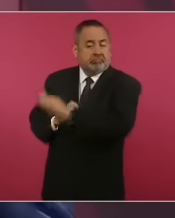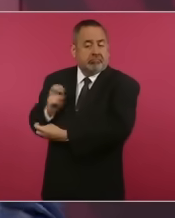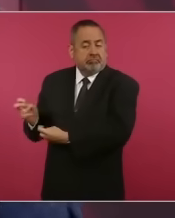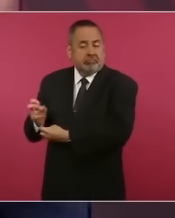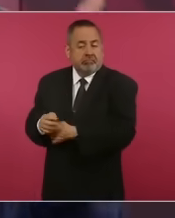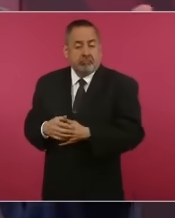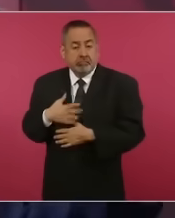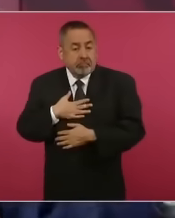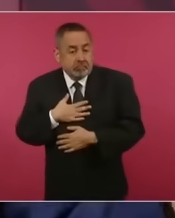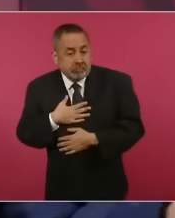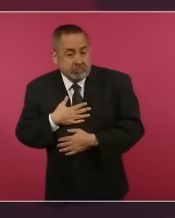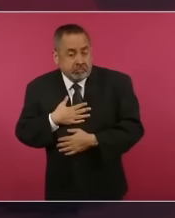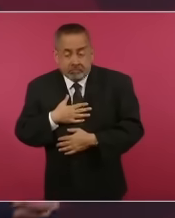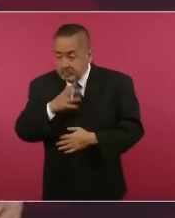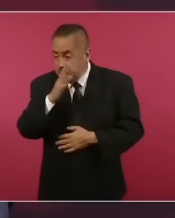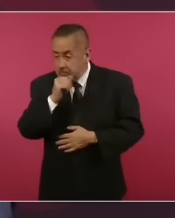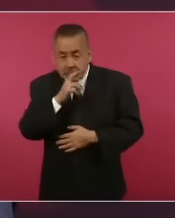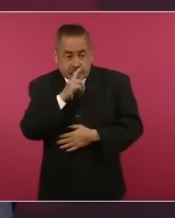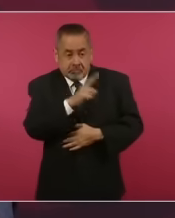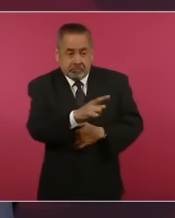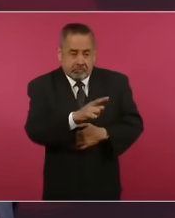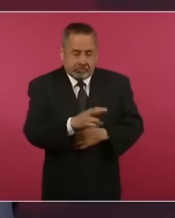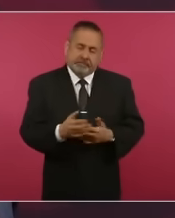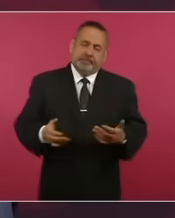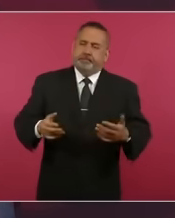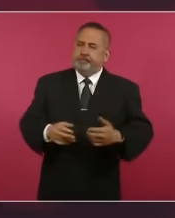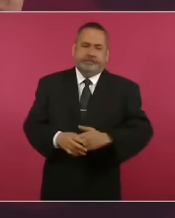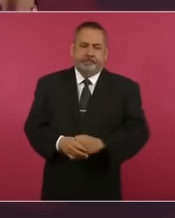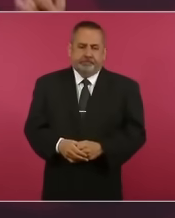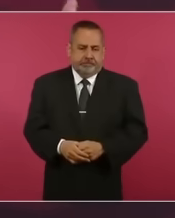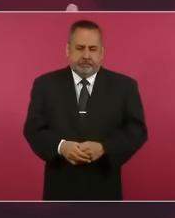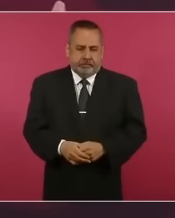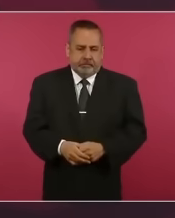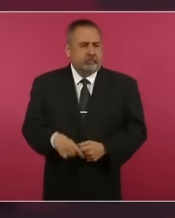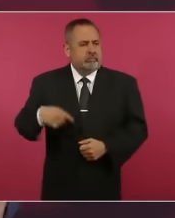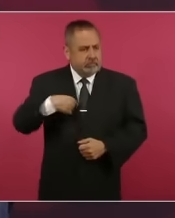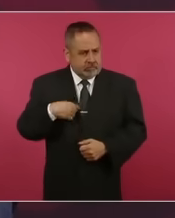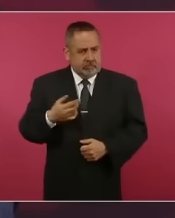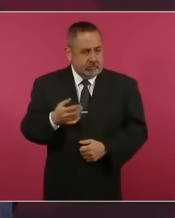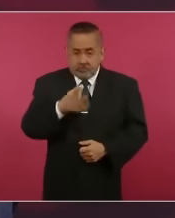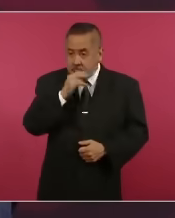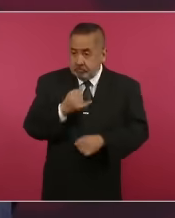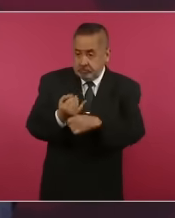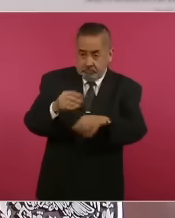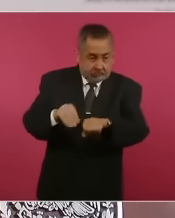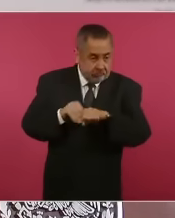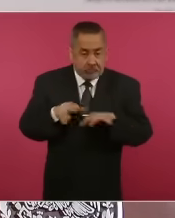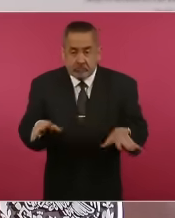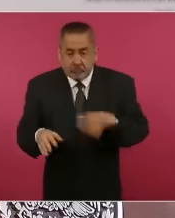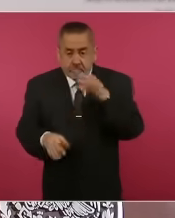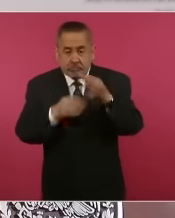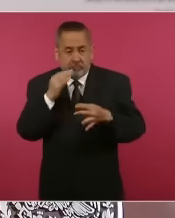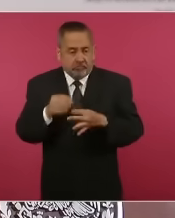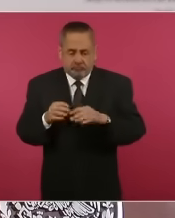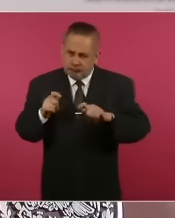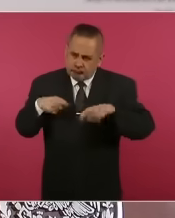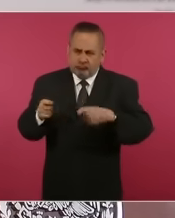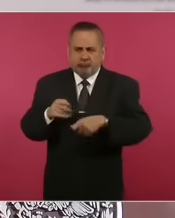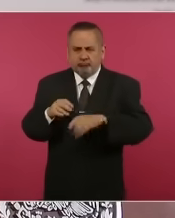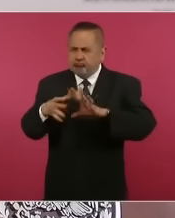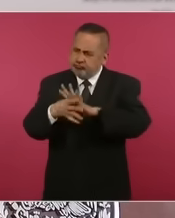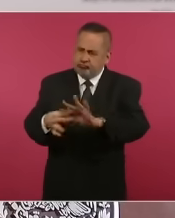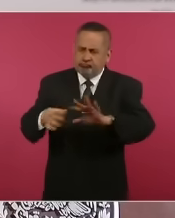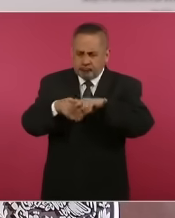y nosotros no vamos a poder replicar, no podemos informar, ¿No se va a garantizar